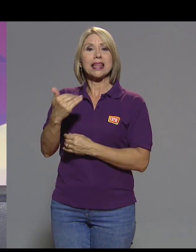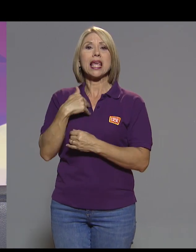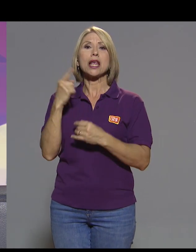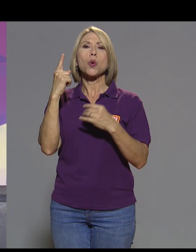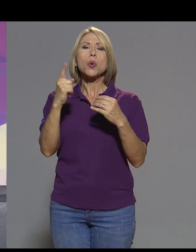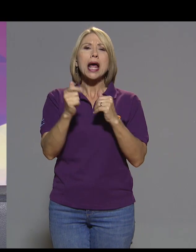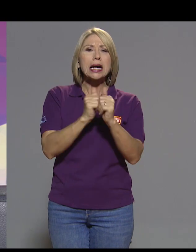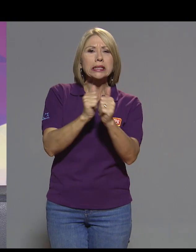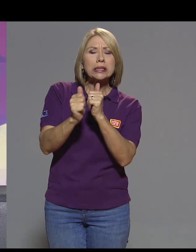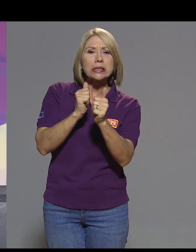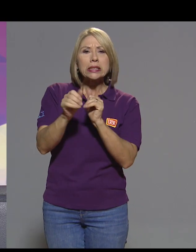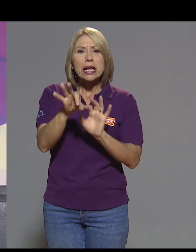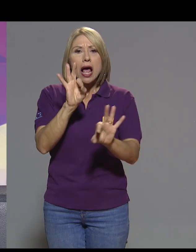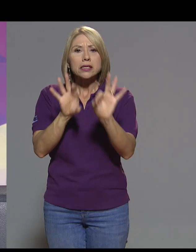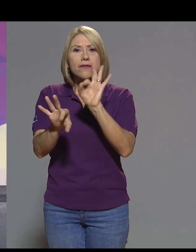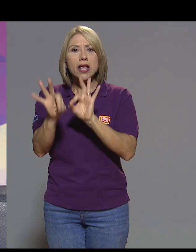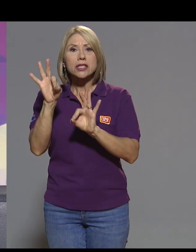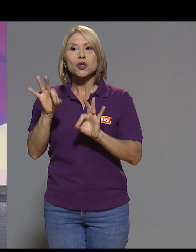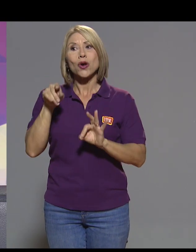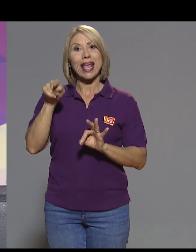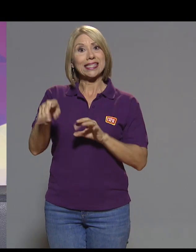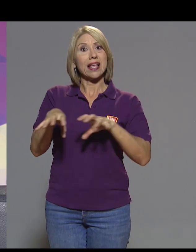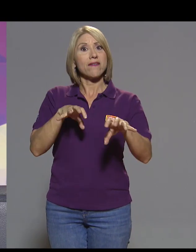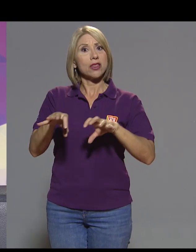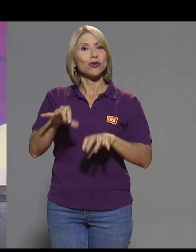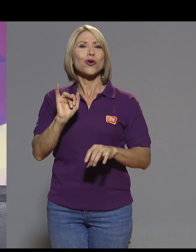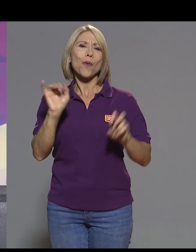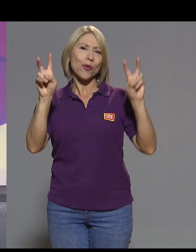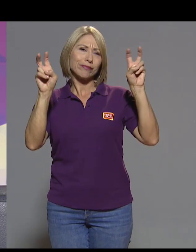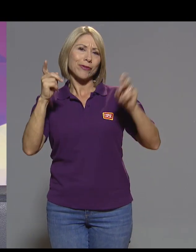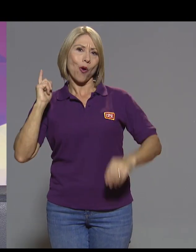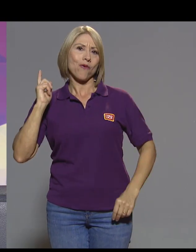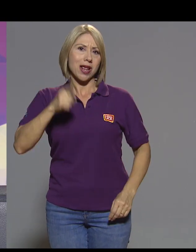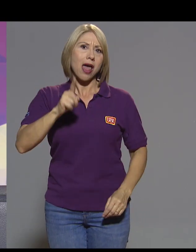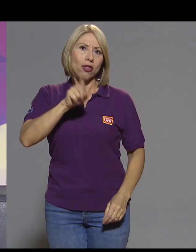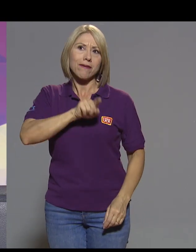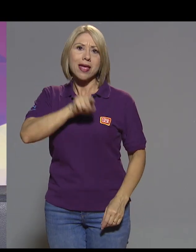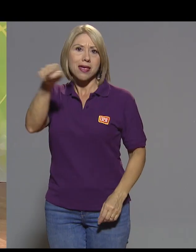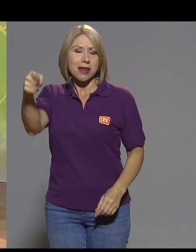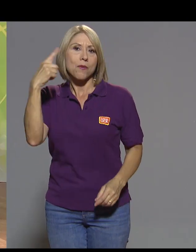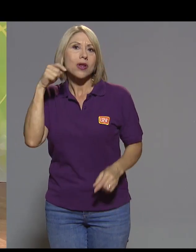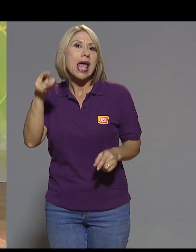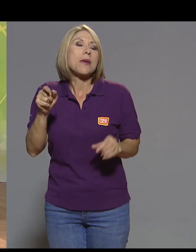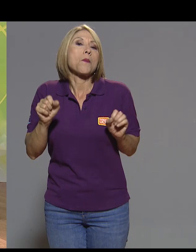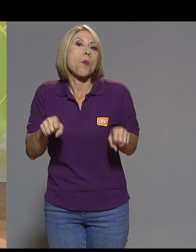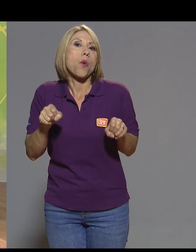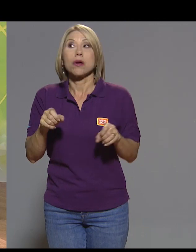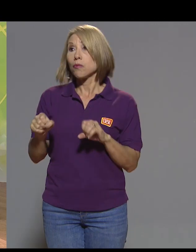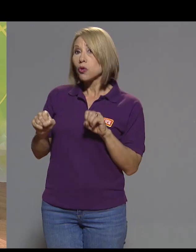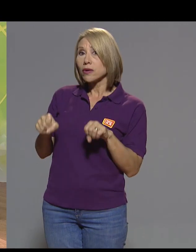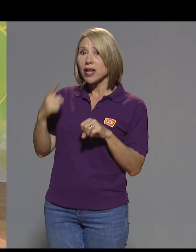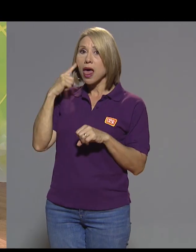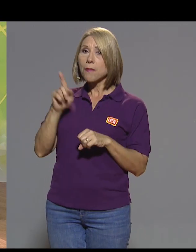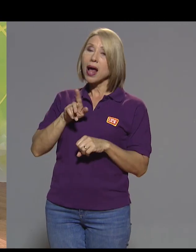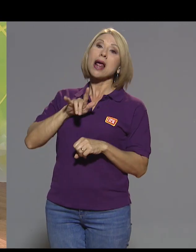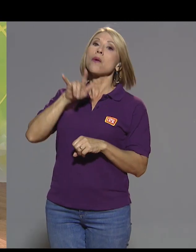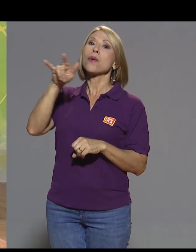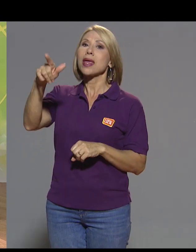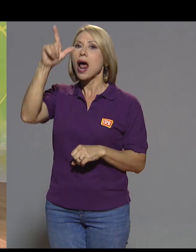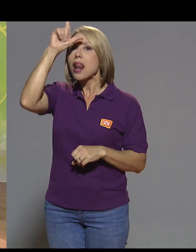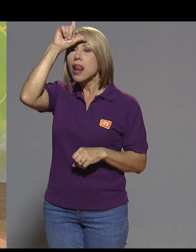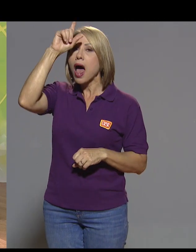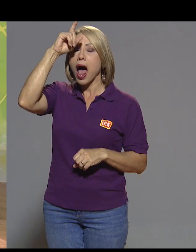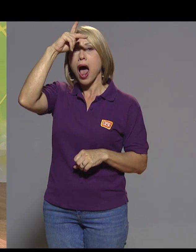digamos que es un evento de casi que obligaba a ir porque dice la eliminatoria la facilidad de américa para poder